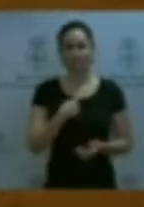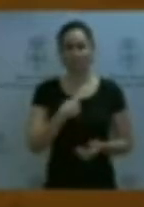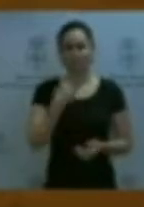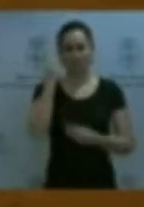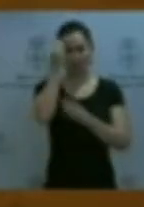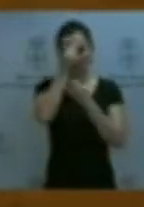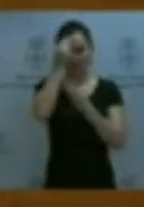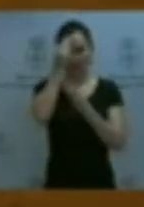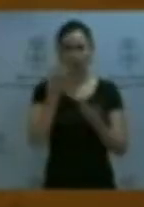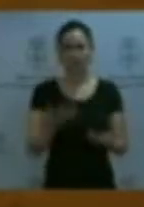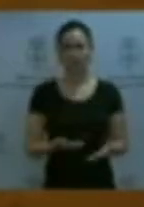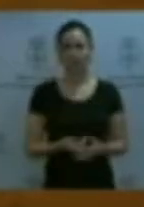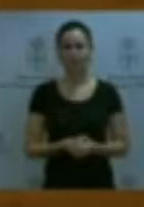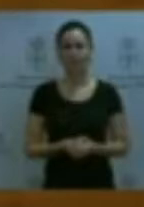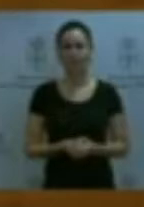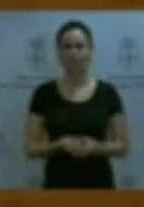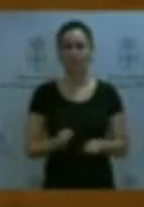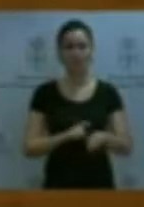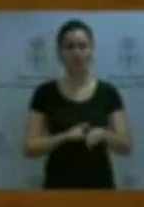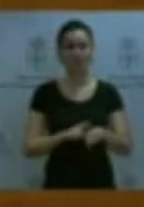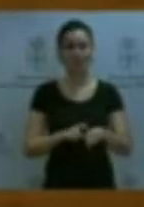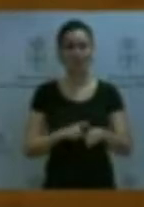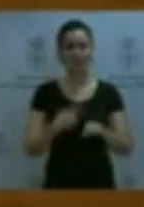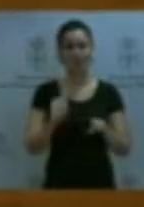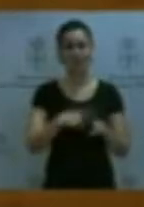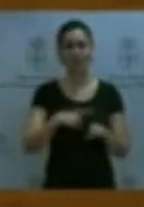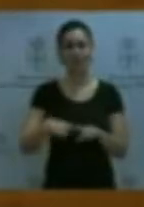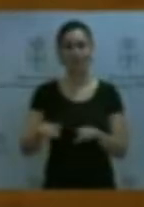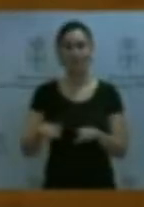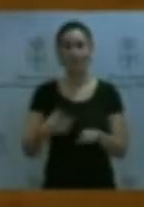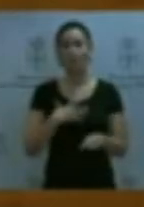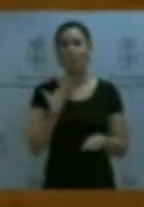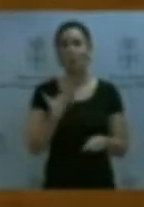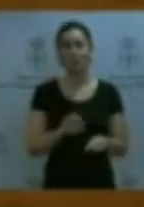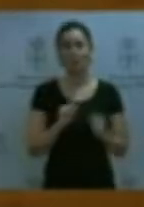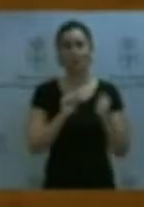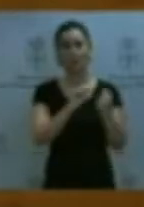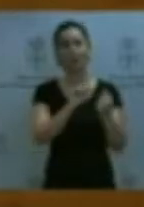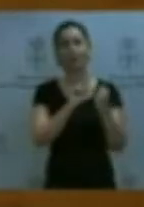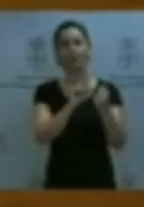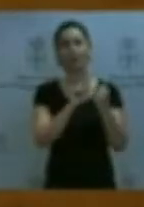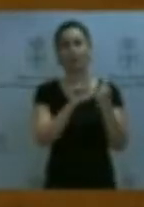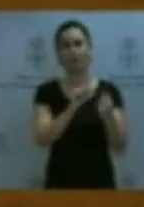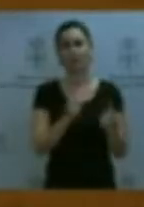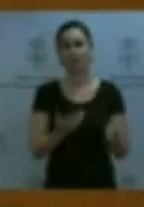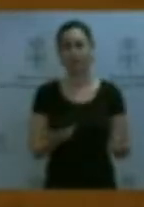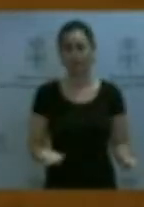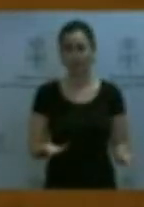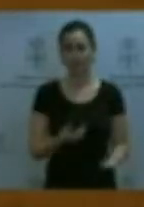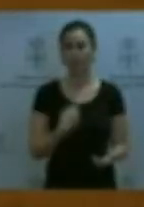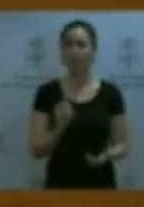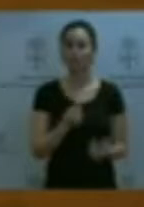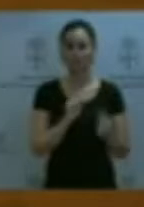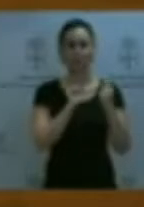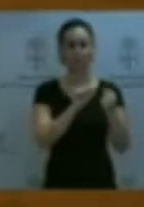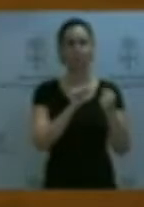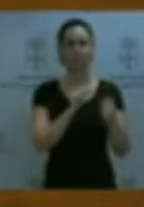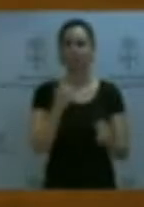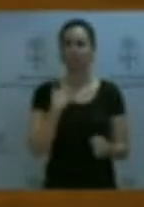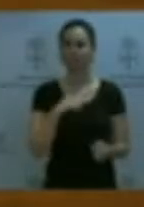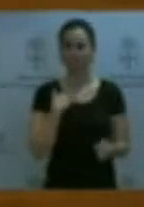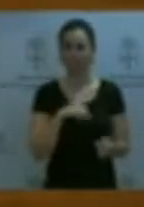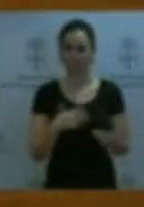aspectos que se pueden rebatir y, desde luego, nosotros rebatimos. Nos parece que